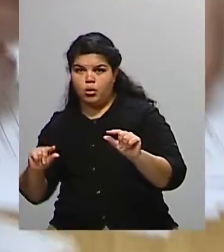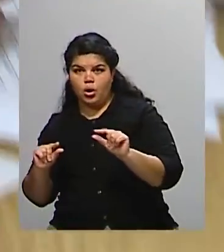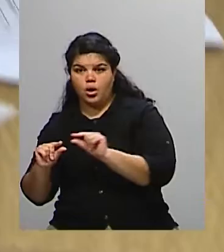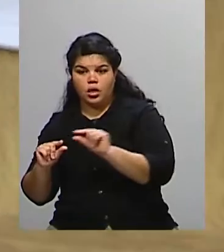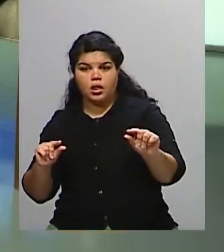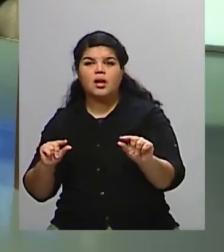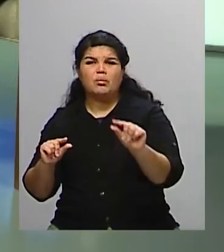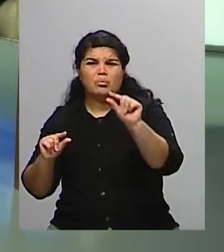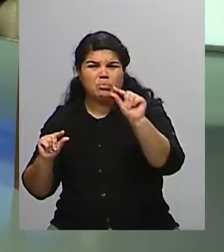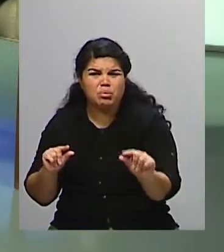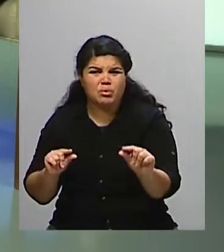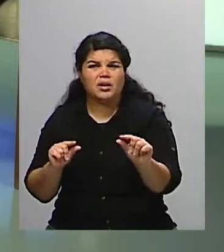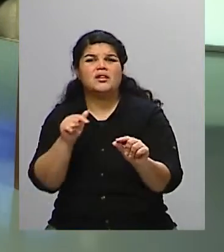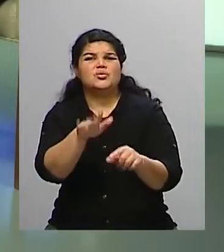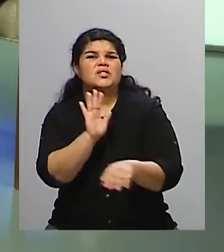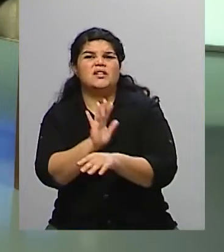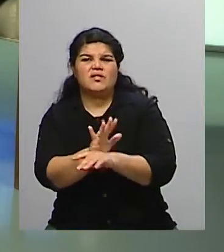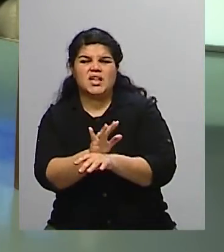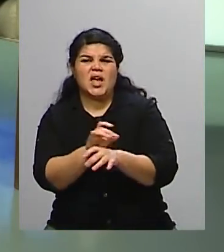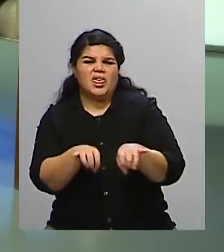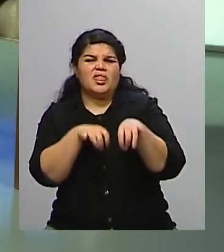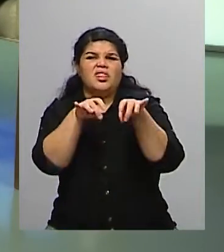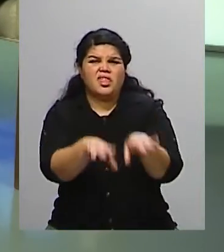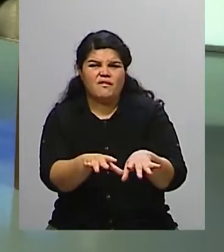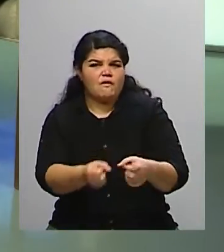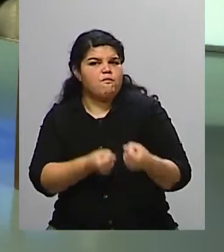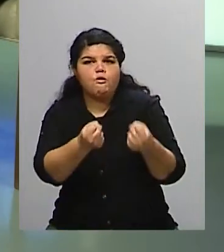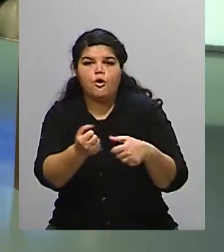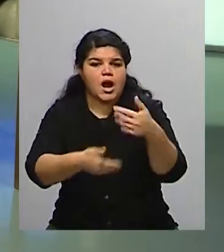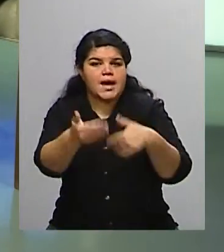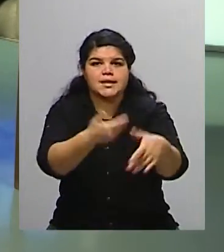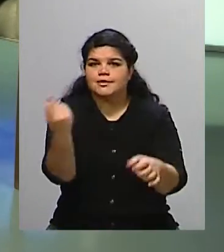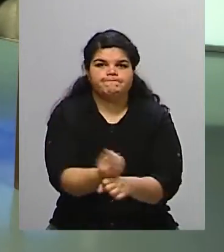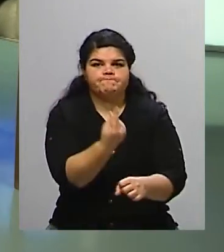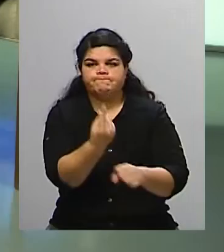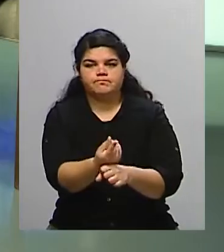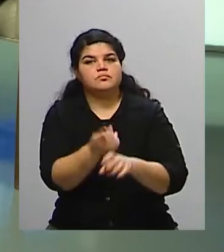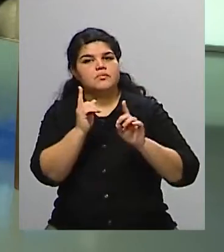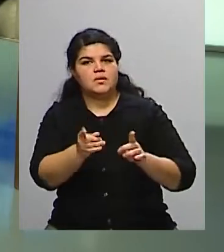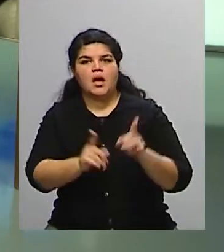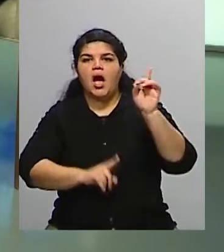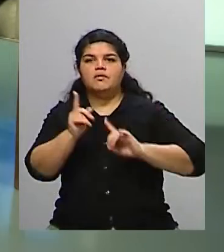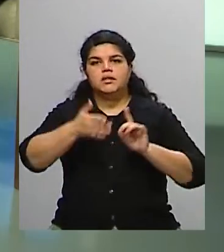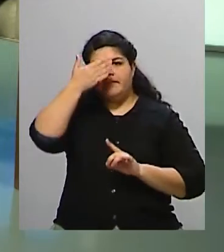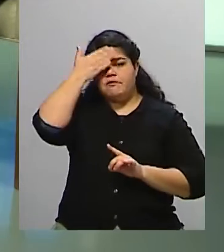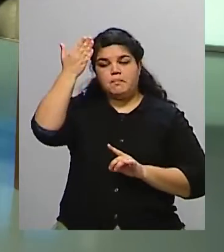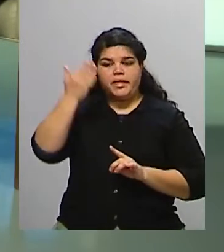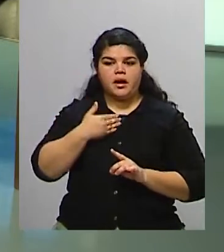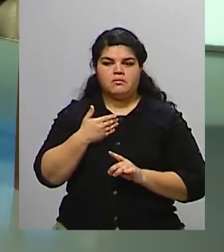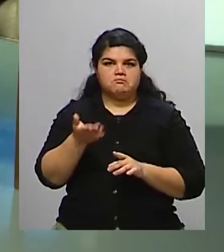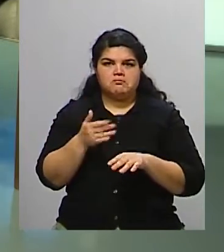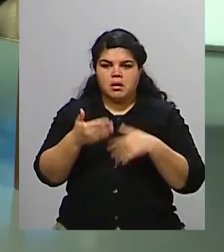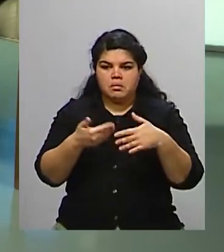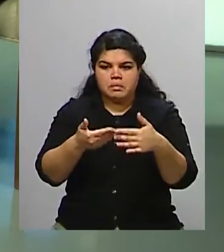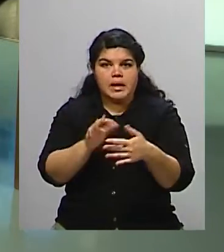otra complejidad que aparece es que salud, siempre hay investigación, desarrollo, aparecen nuevos tratamientos para enfermedades que quizás no tenían respuesta, o quizás